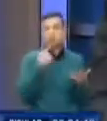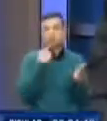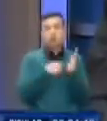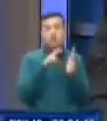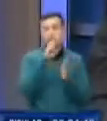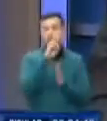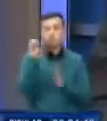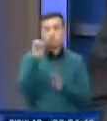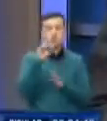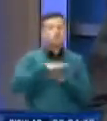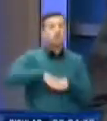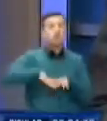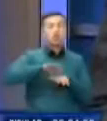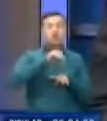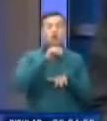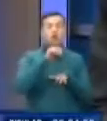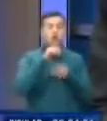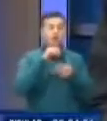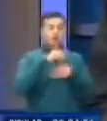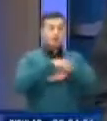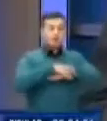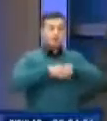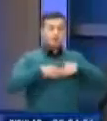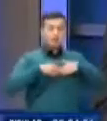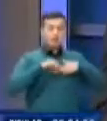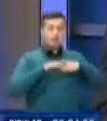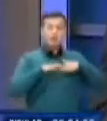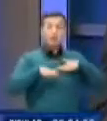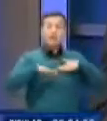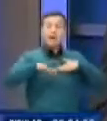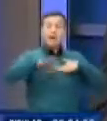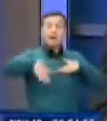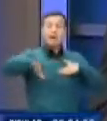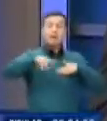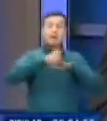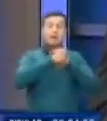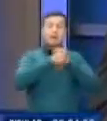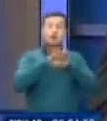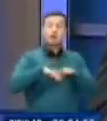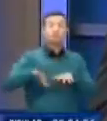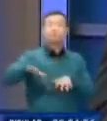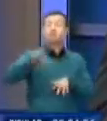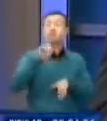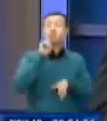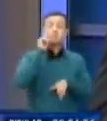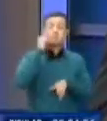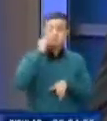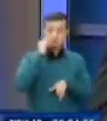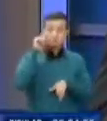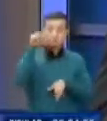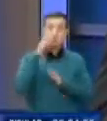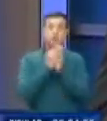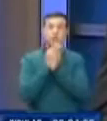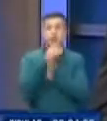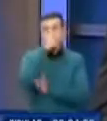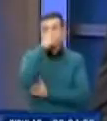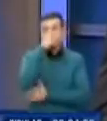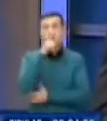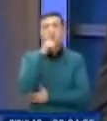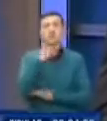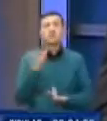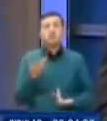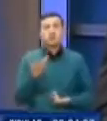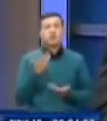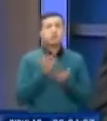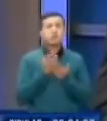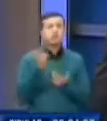200 millas que separan del continente y las 200 millas de galápagos descubrimos un barco con droga y quienes descubren